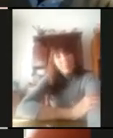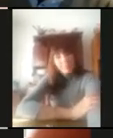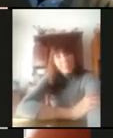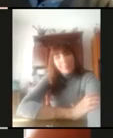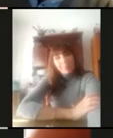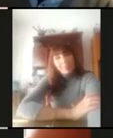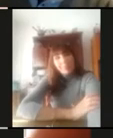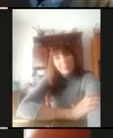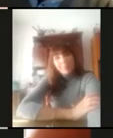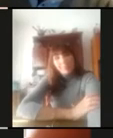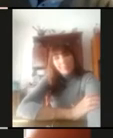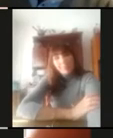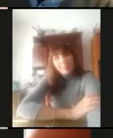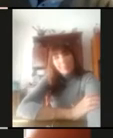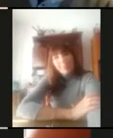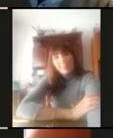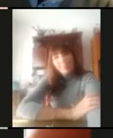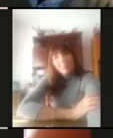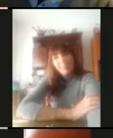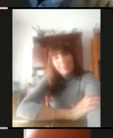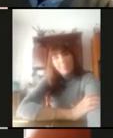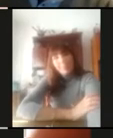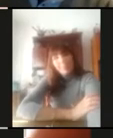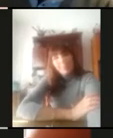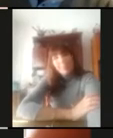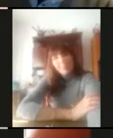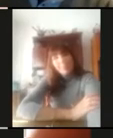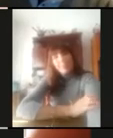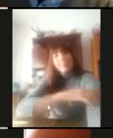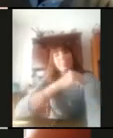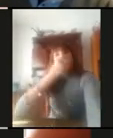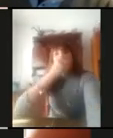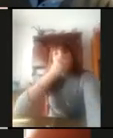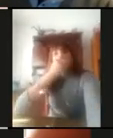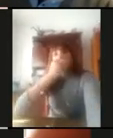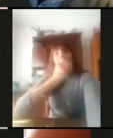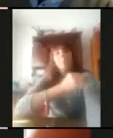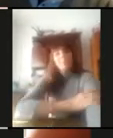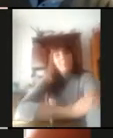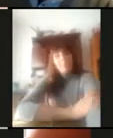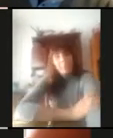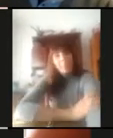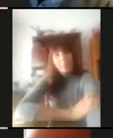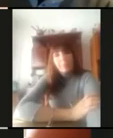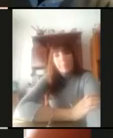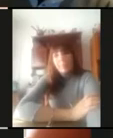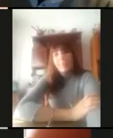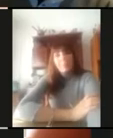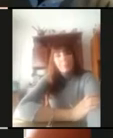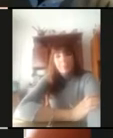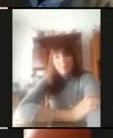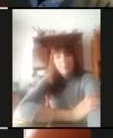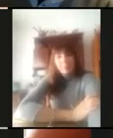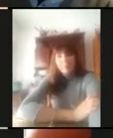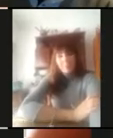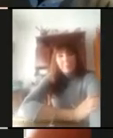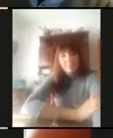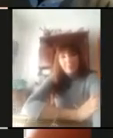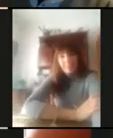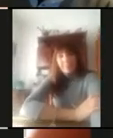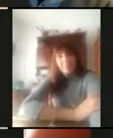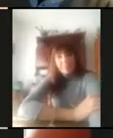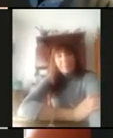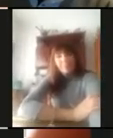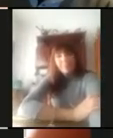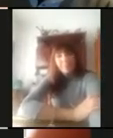a ver se le tira la curia porque aquel que iba a ocupar el cargo en medicina legal era el que iba a